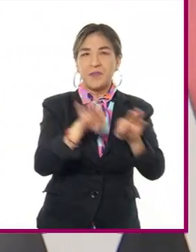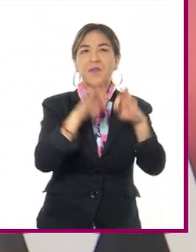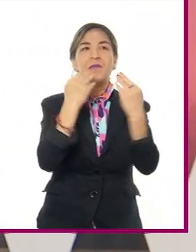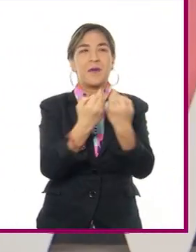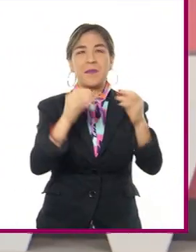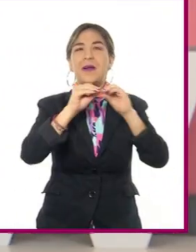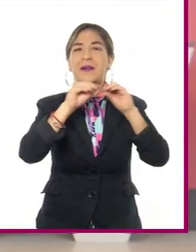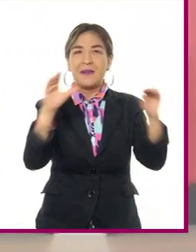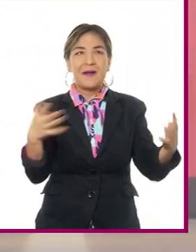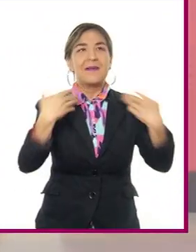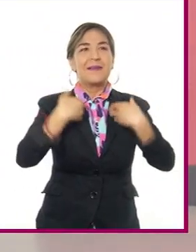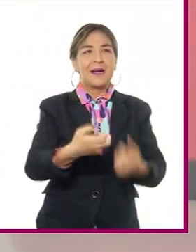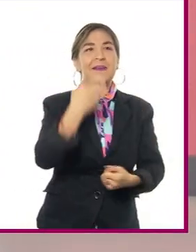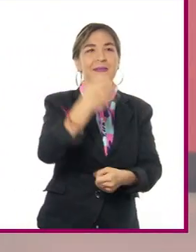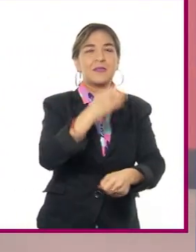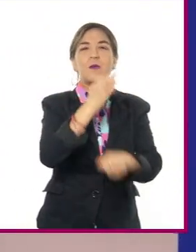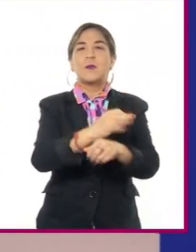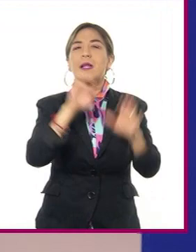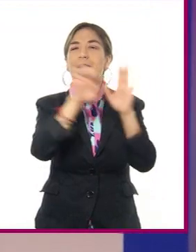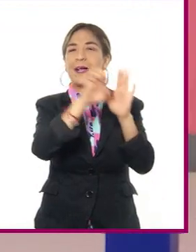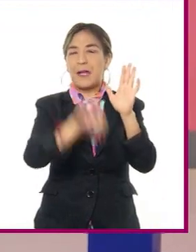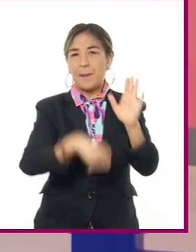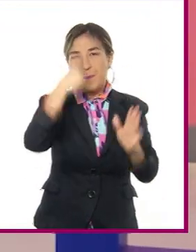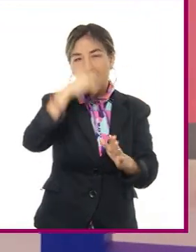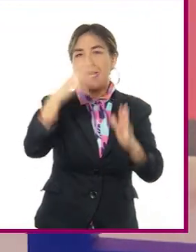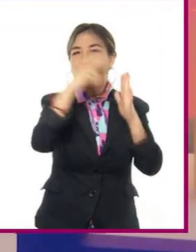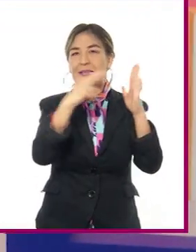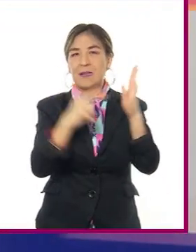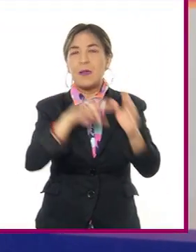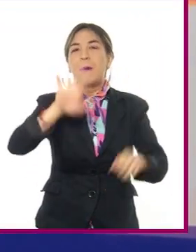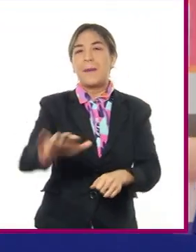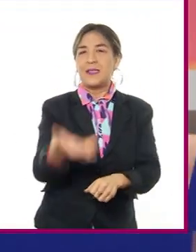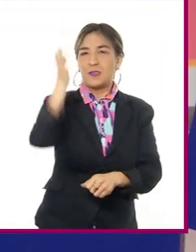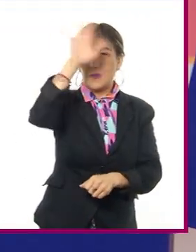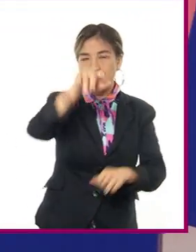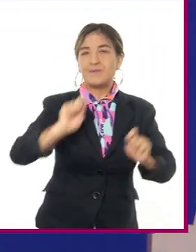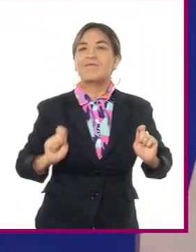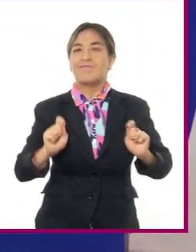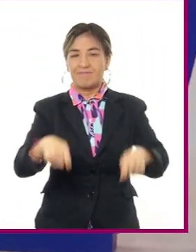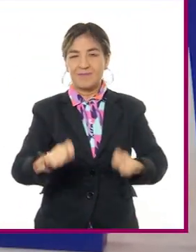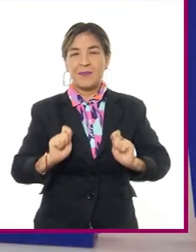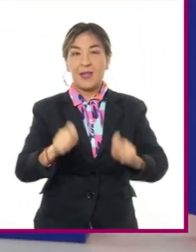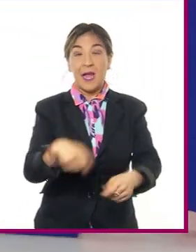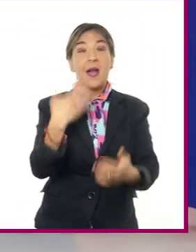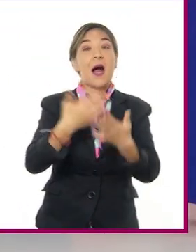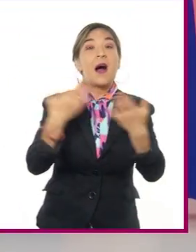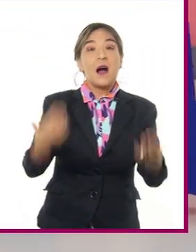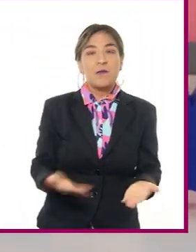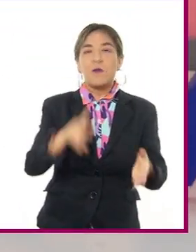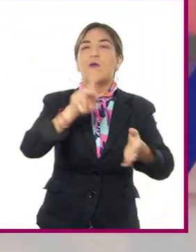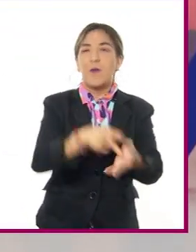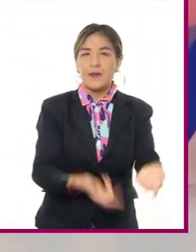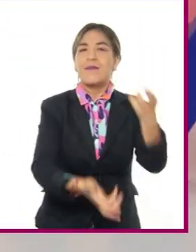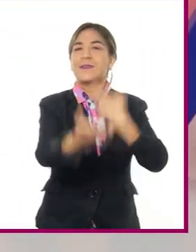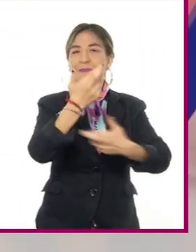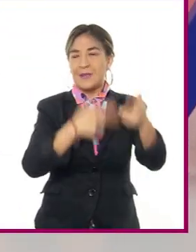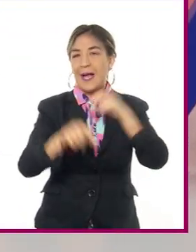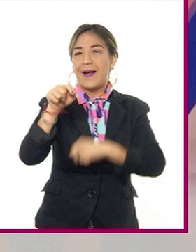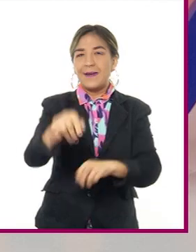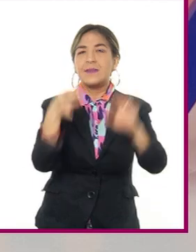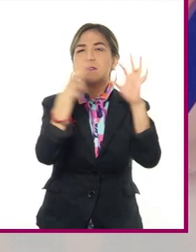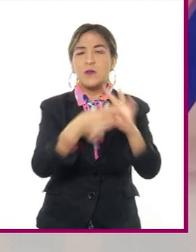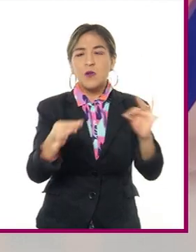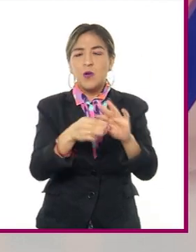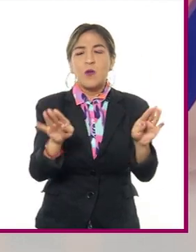forma clara con este ejemplo de reglamento de baloncesto en silla de ruedas. Ahora regresemos para